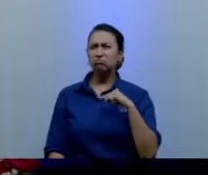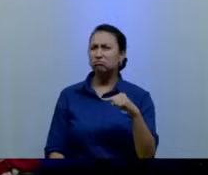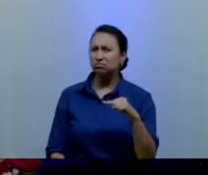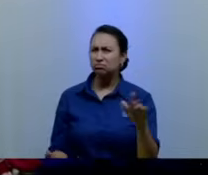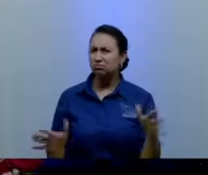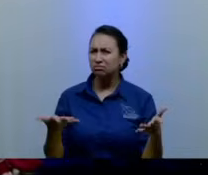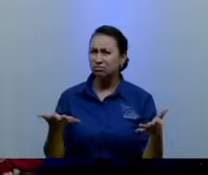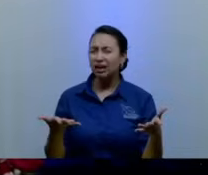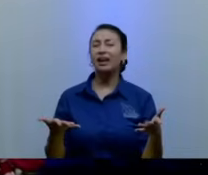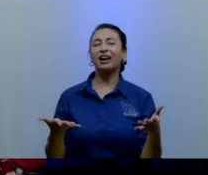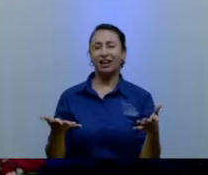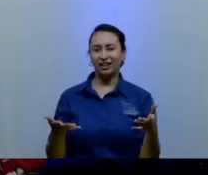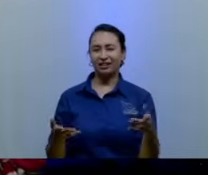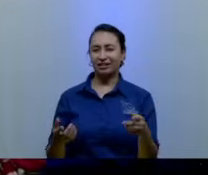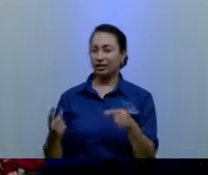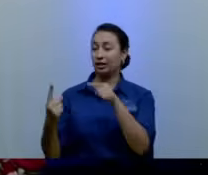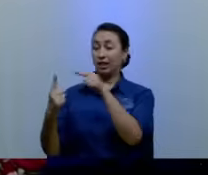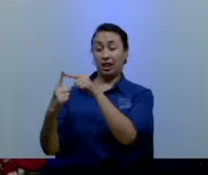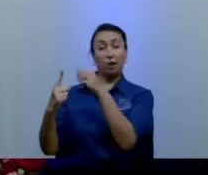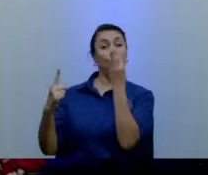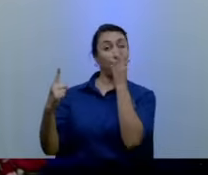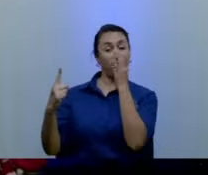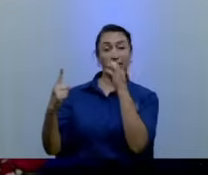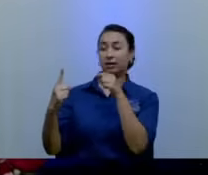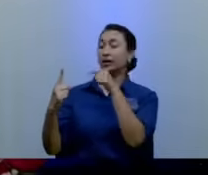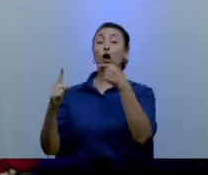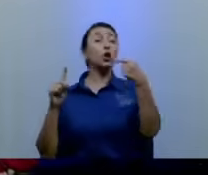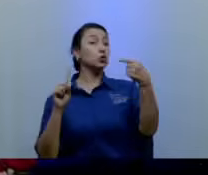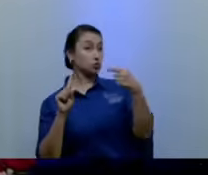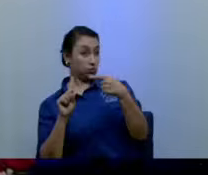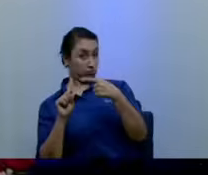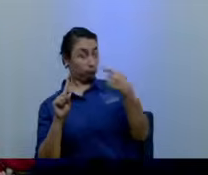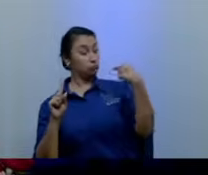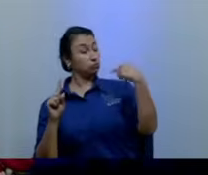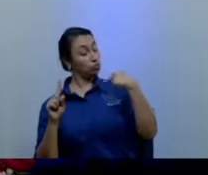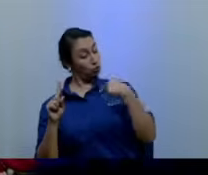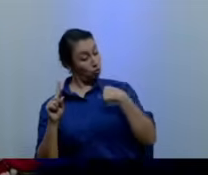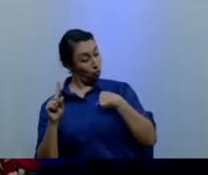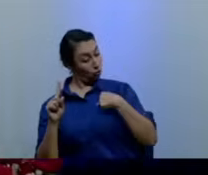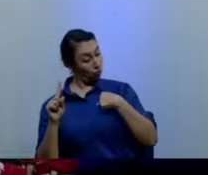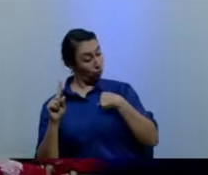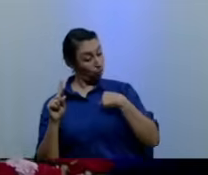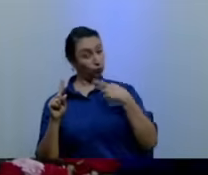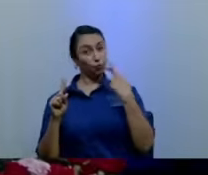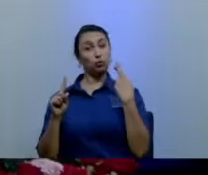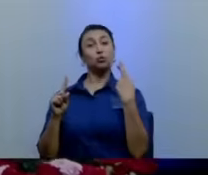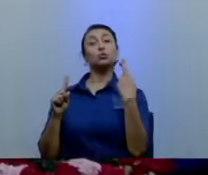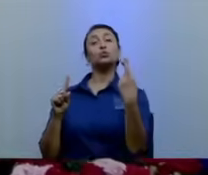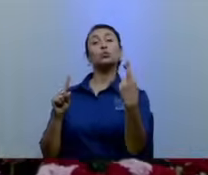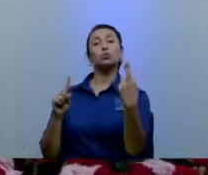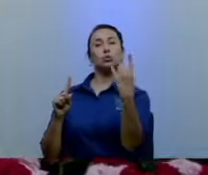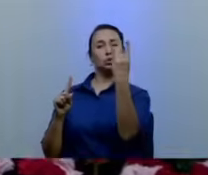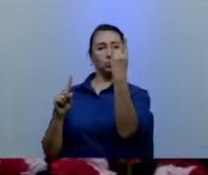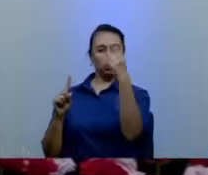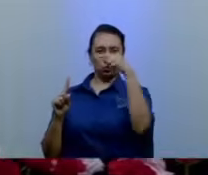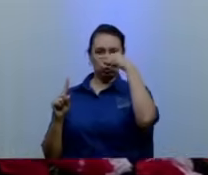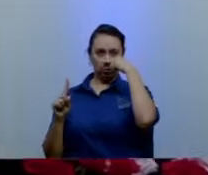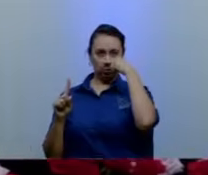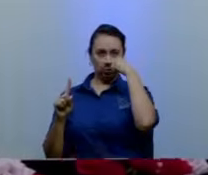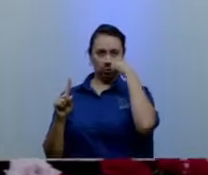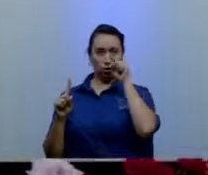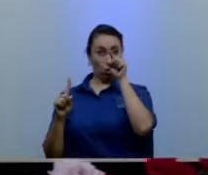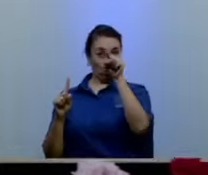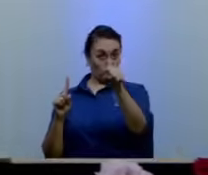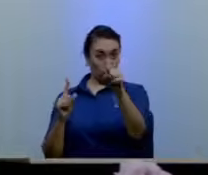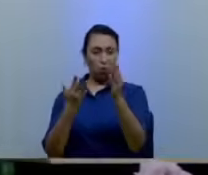Ruth, tu sierva. Y entonces, una de las cosas que decíamos el día miércoles es que